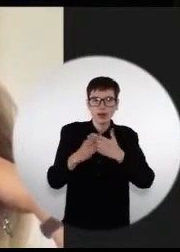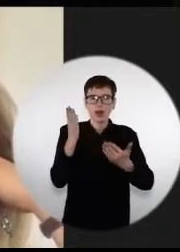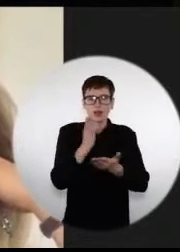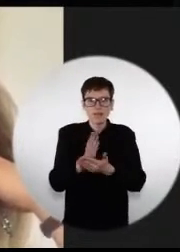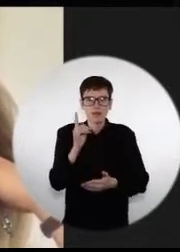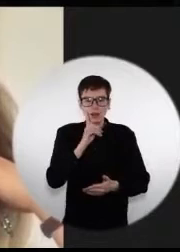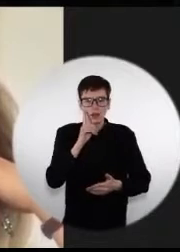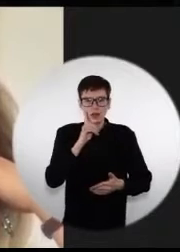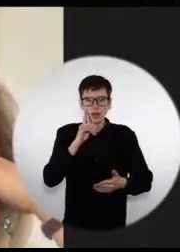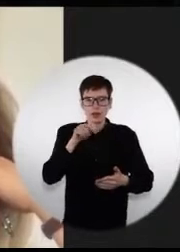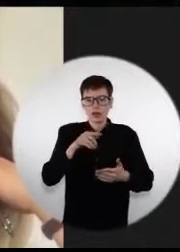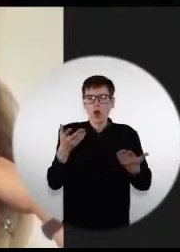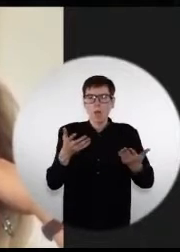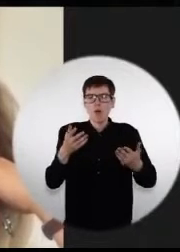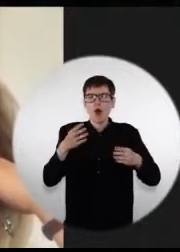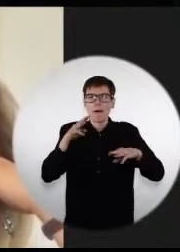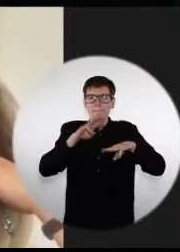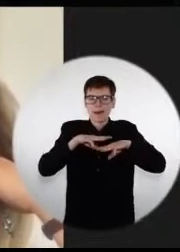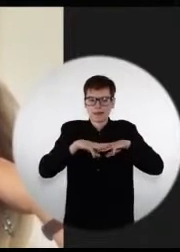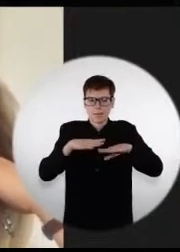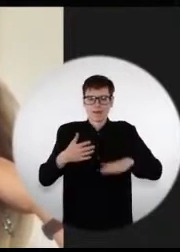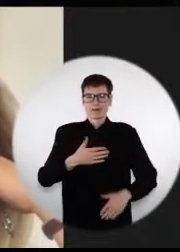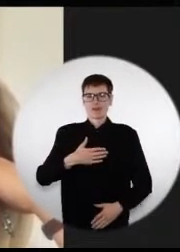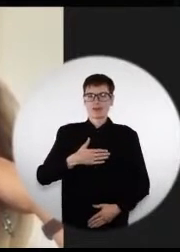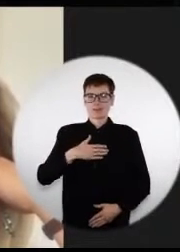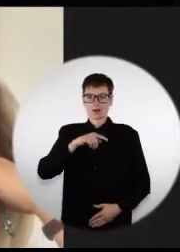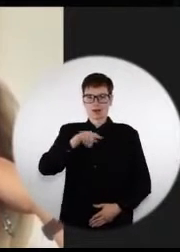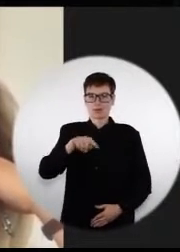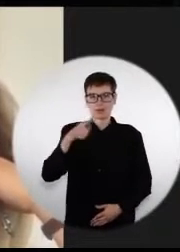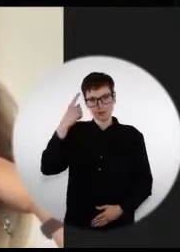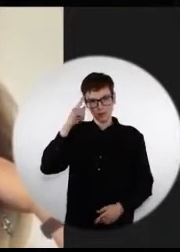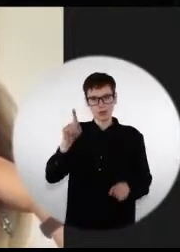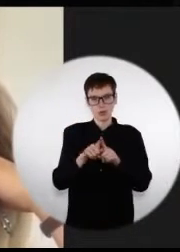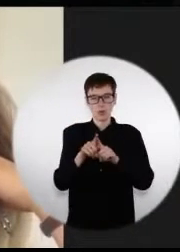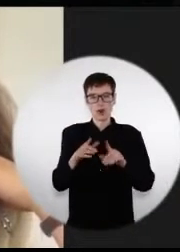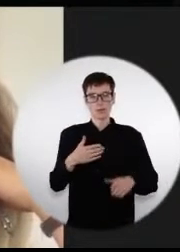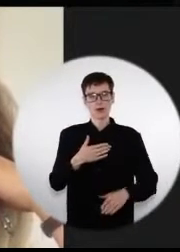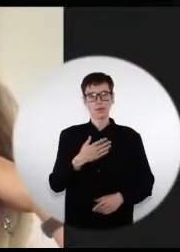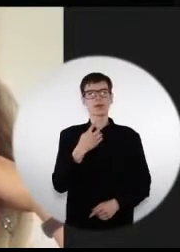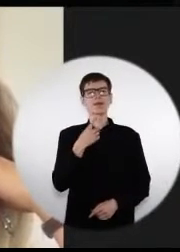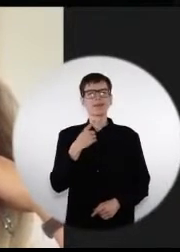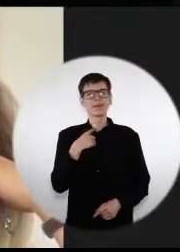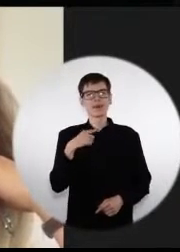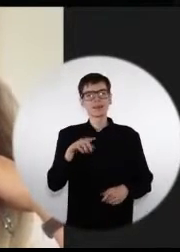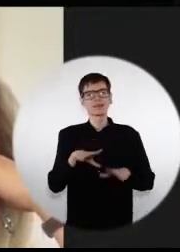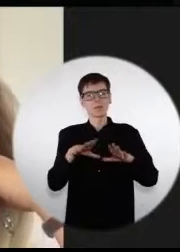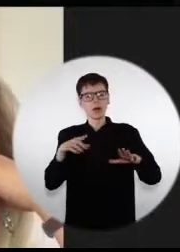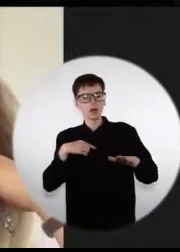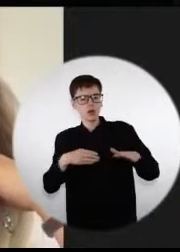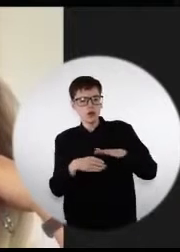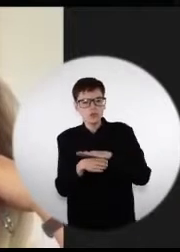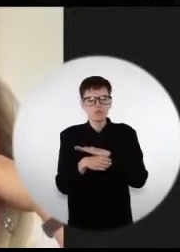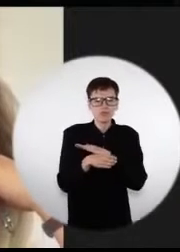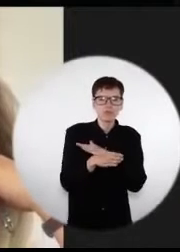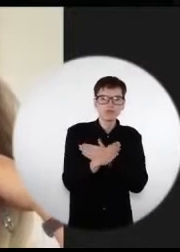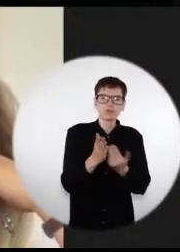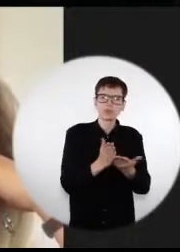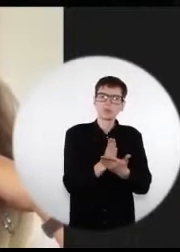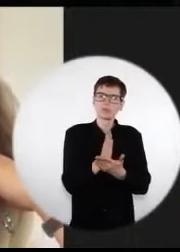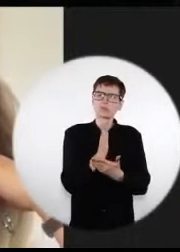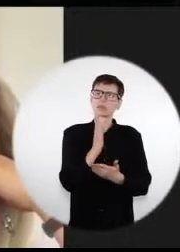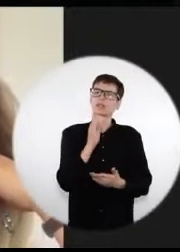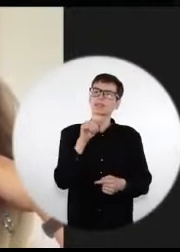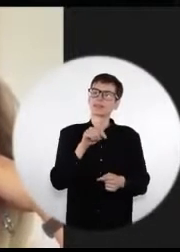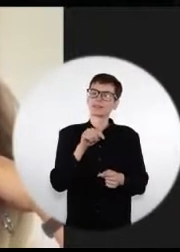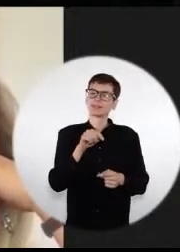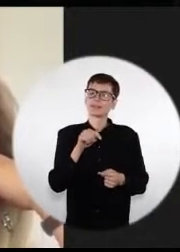como también apunta como una cosa espacial una sensibilidad que debes tener en tus dedos y cómo es más el súper matemático para mí entonces